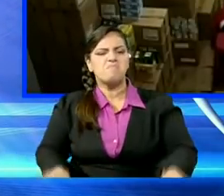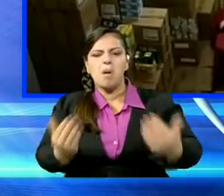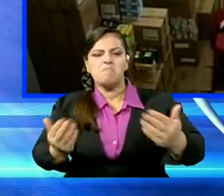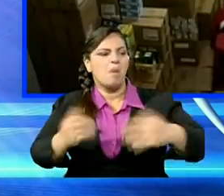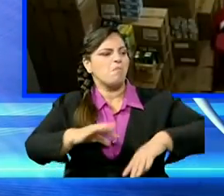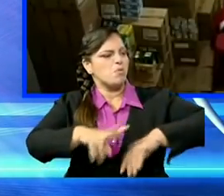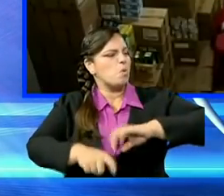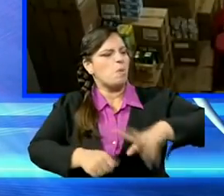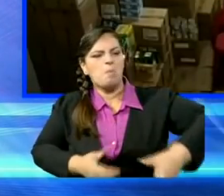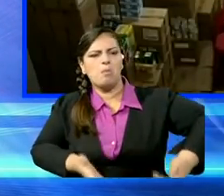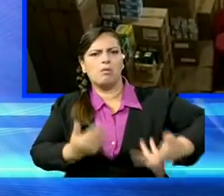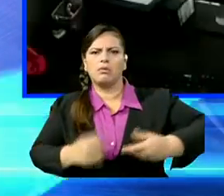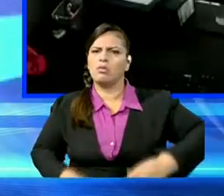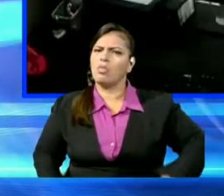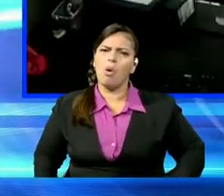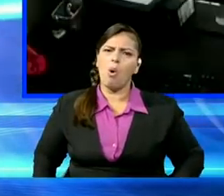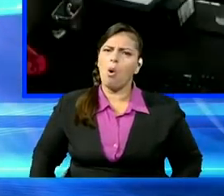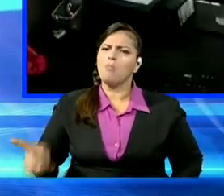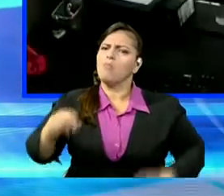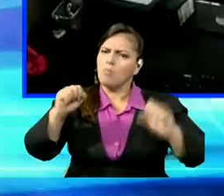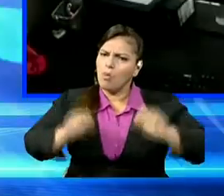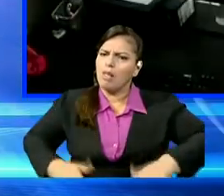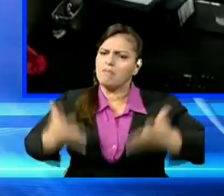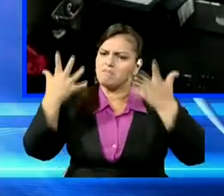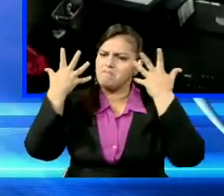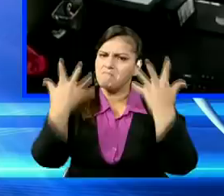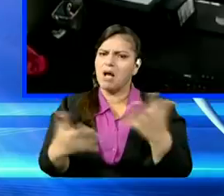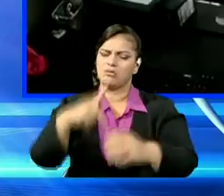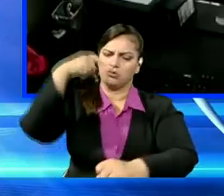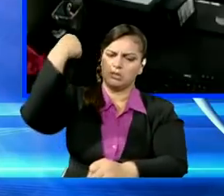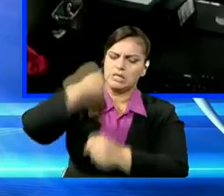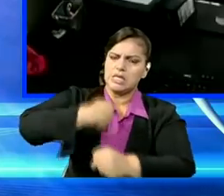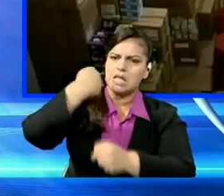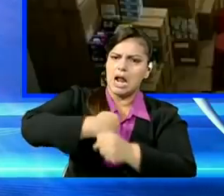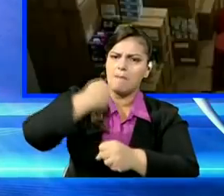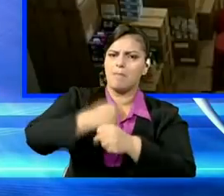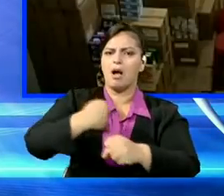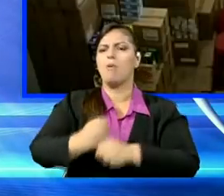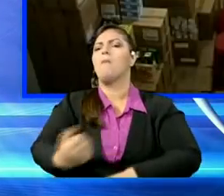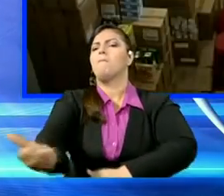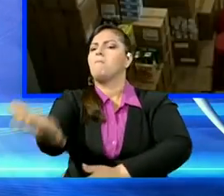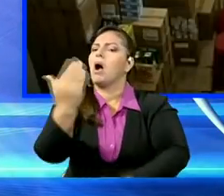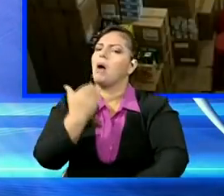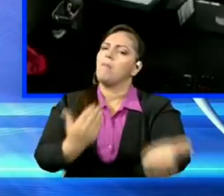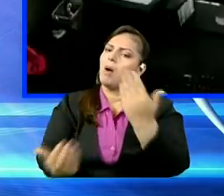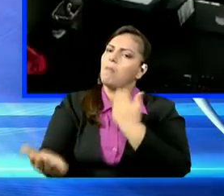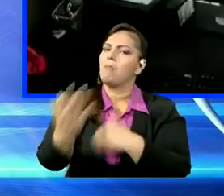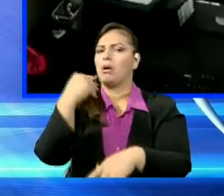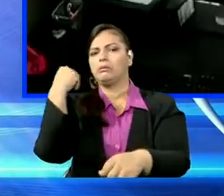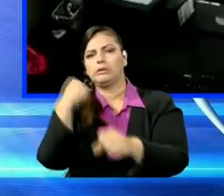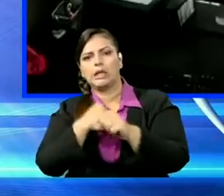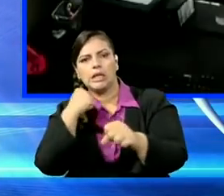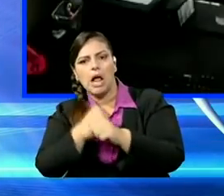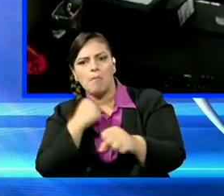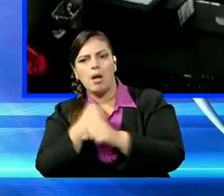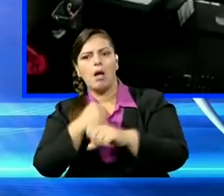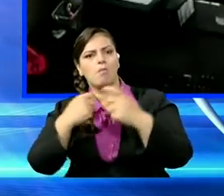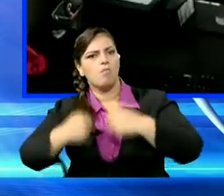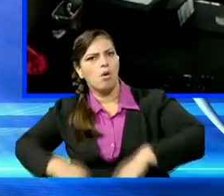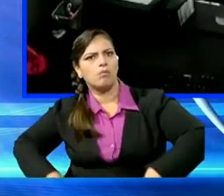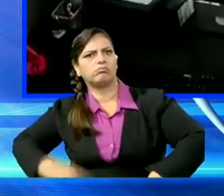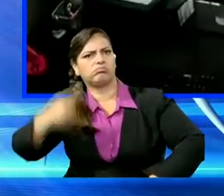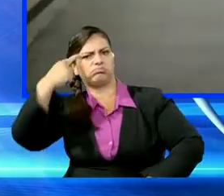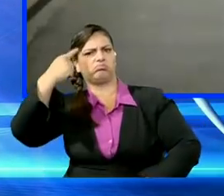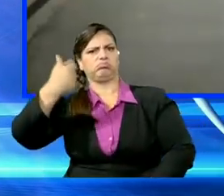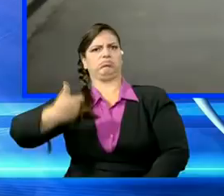trabajo, para hacer el bien a los demás, a su comunidad, a su sector. No, se unen precisamente para en equipo asaltar y